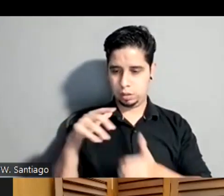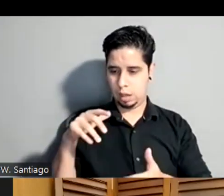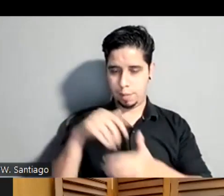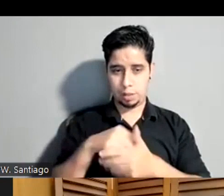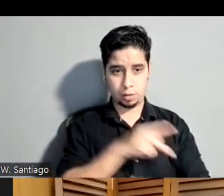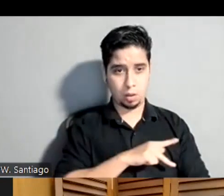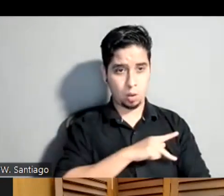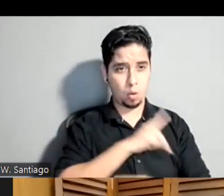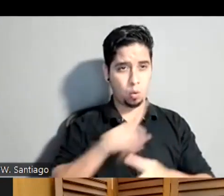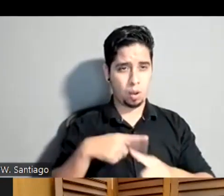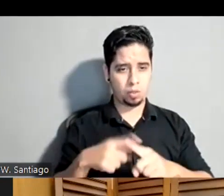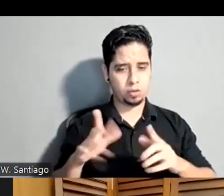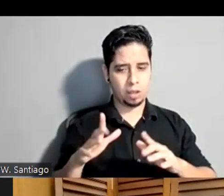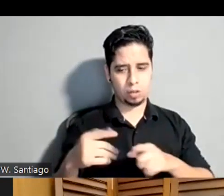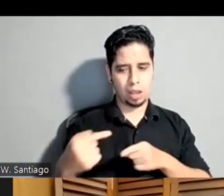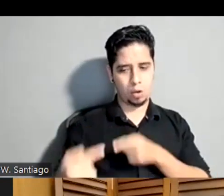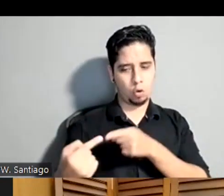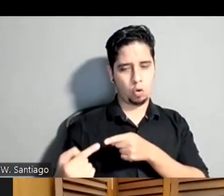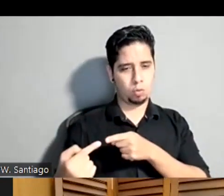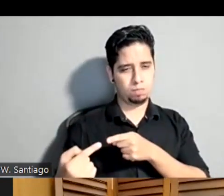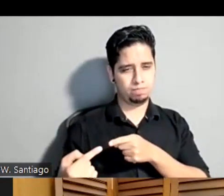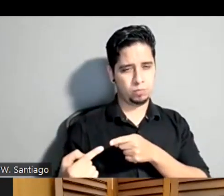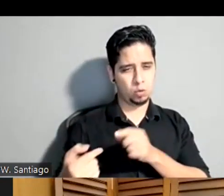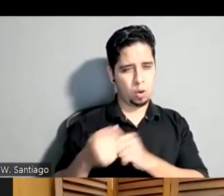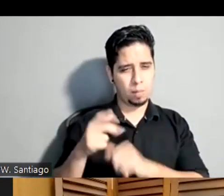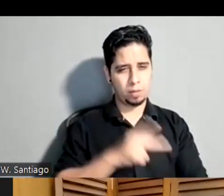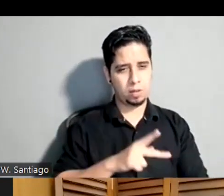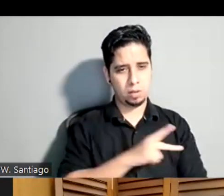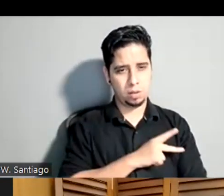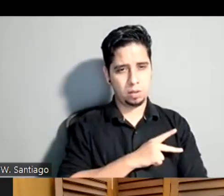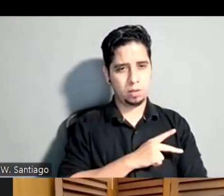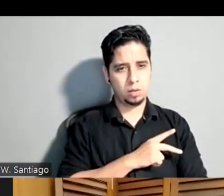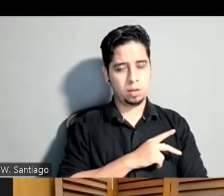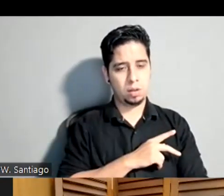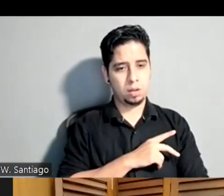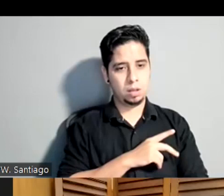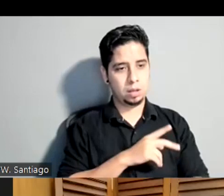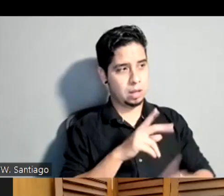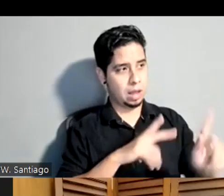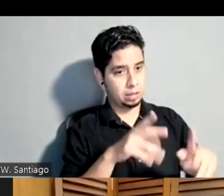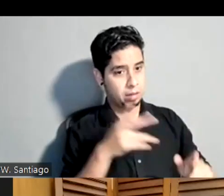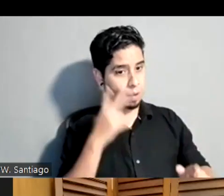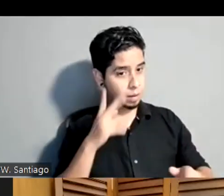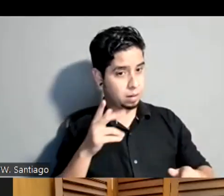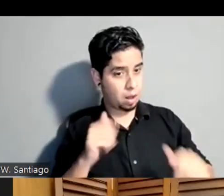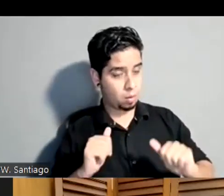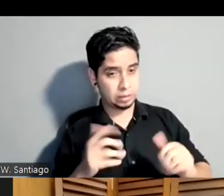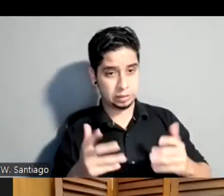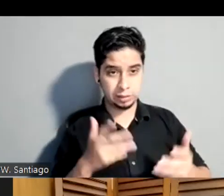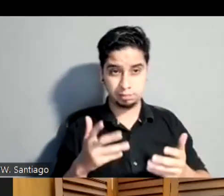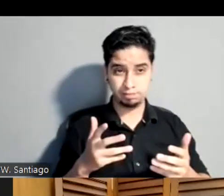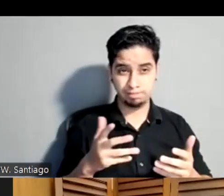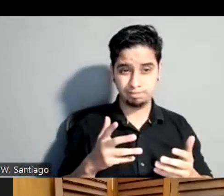ya tú tienes una animosidad con ella? Entonces, exacto, no quieres prejuiciar a su vez al público que va a ver tu interpretación, ¿no? Es correcto.